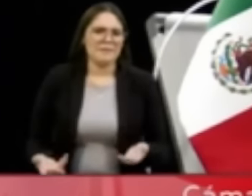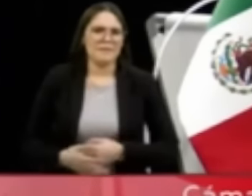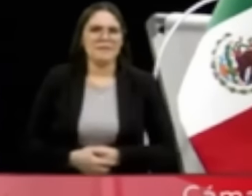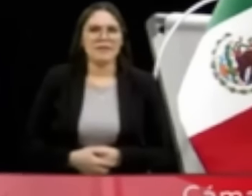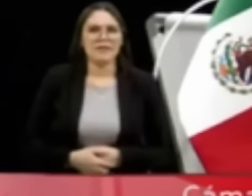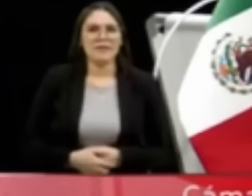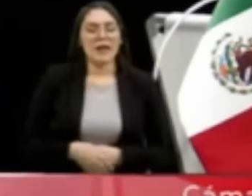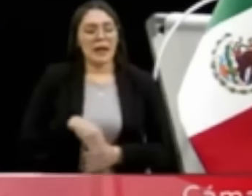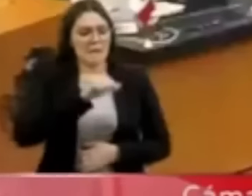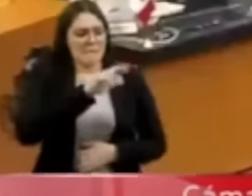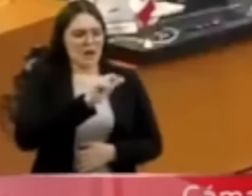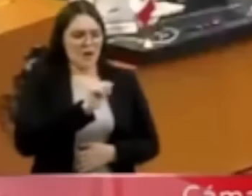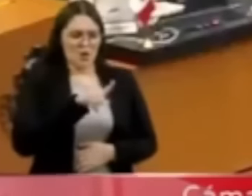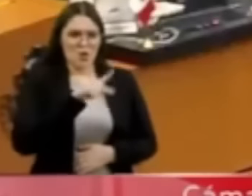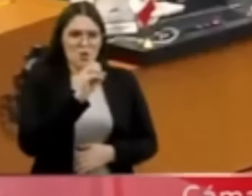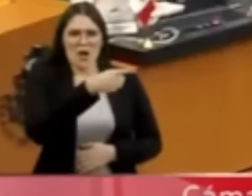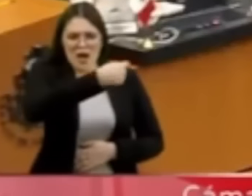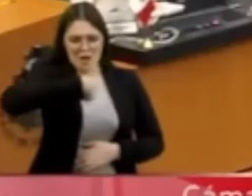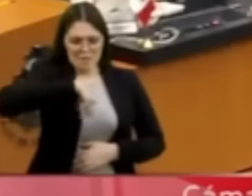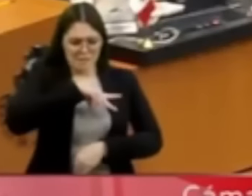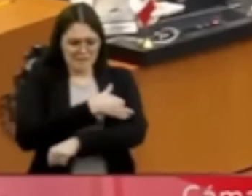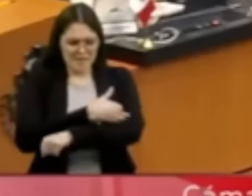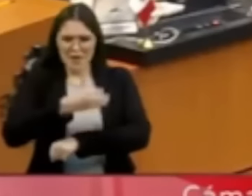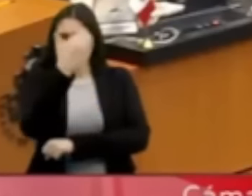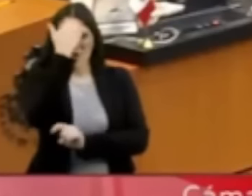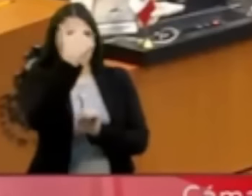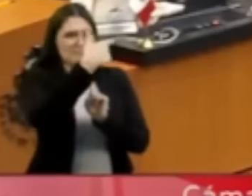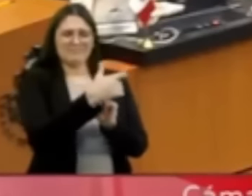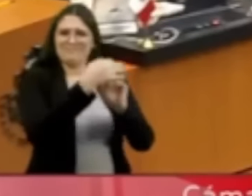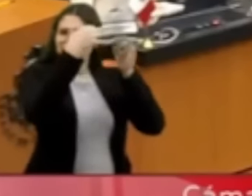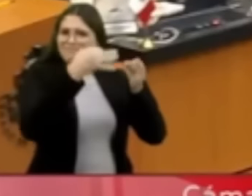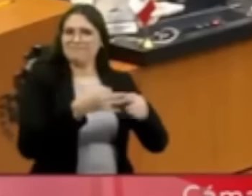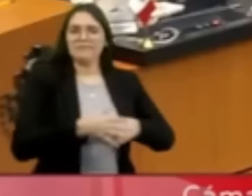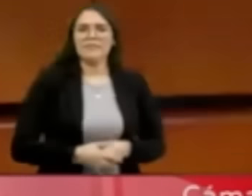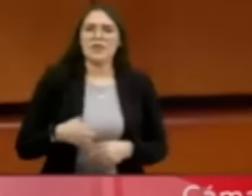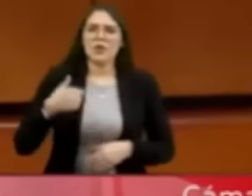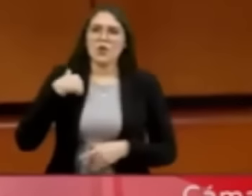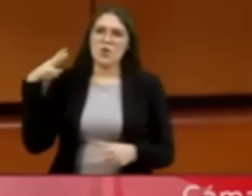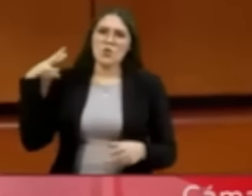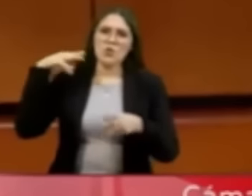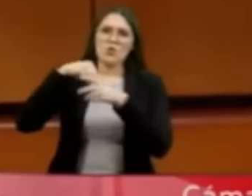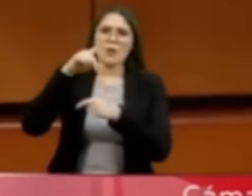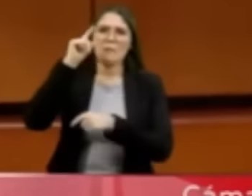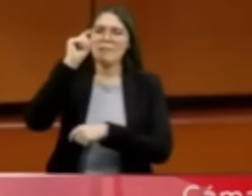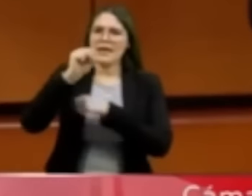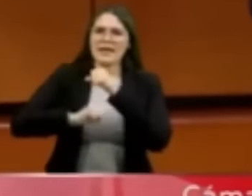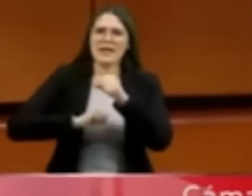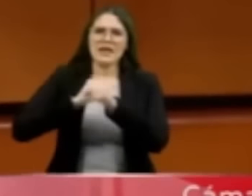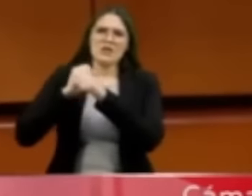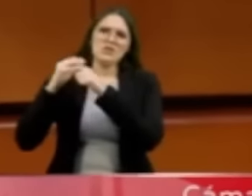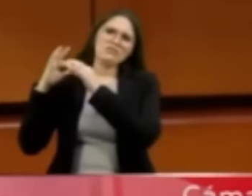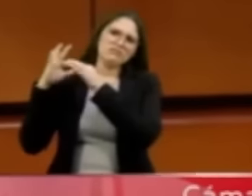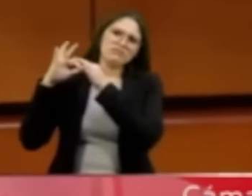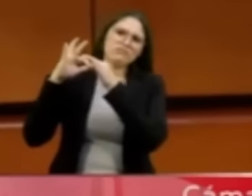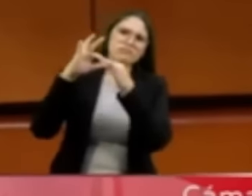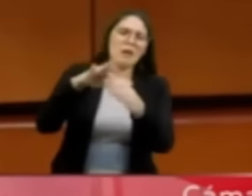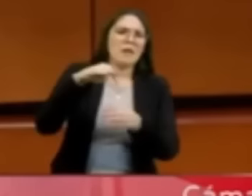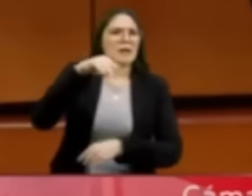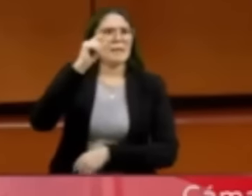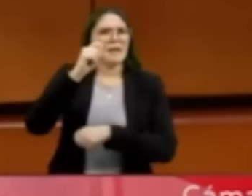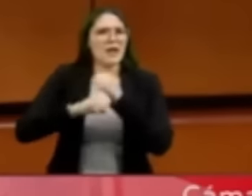conoce perfectamente bien. Tenemos 20 años en Acción Nacional y vamos a seguir en Acción Nacional porque no es de Marco ni es de